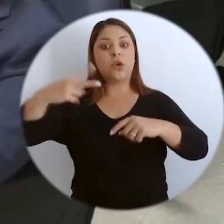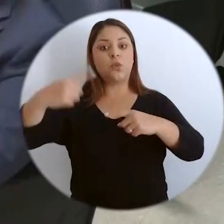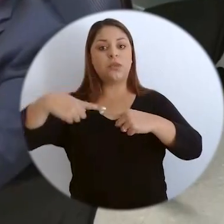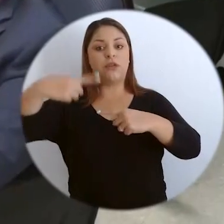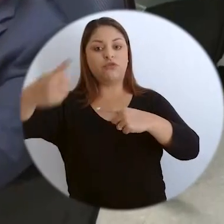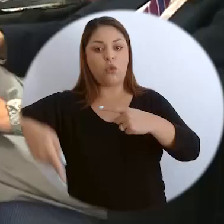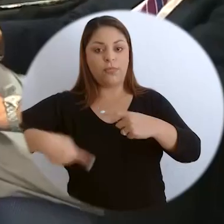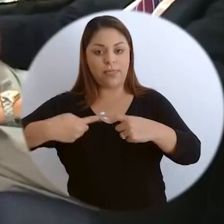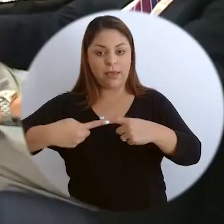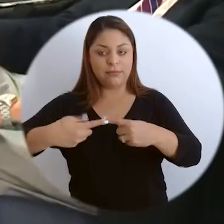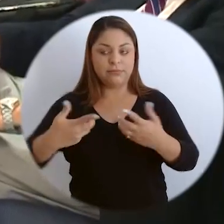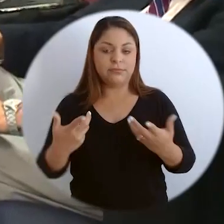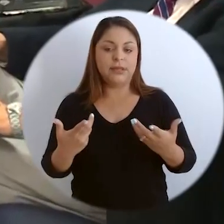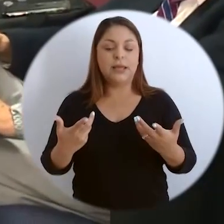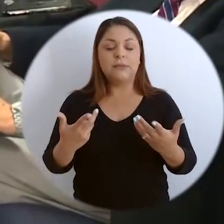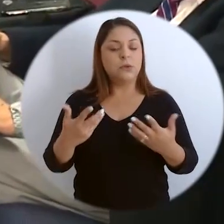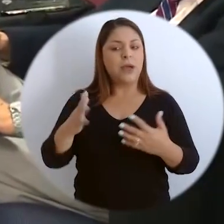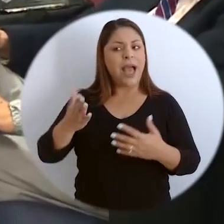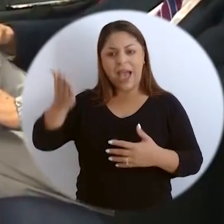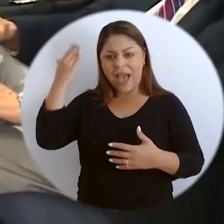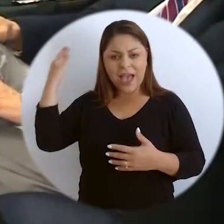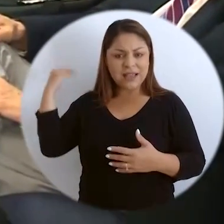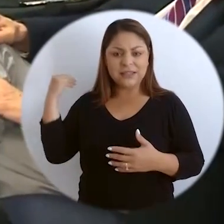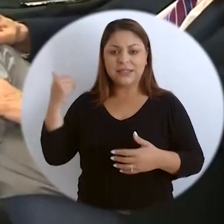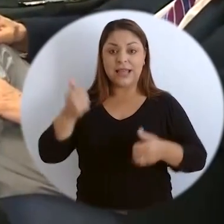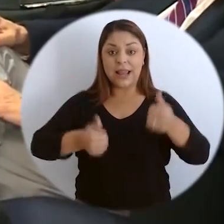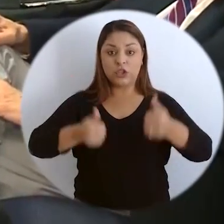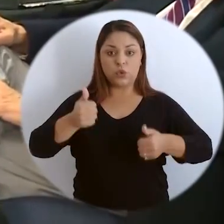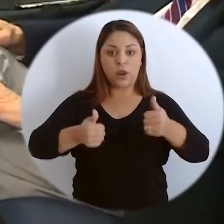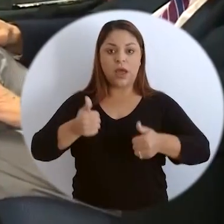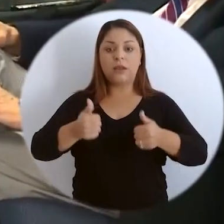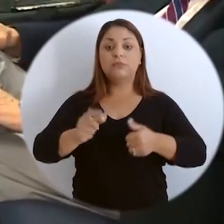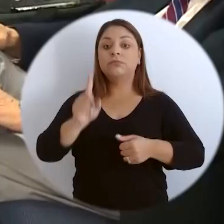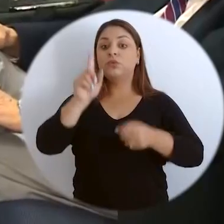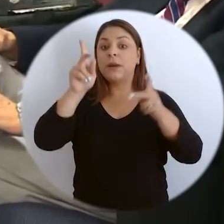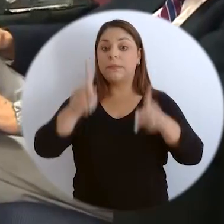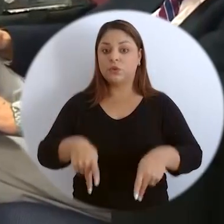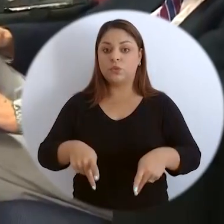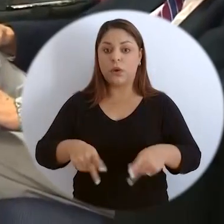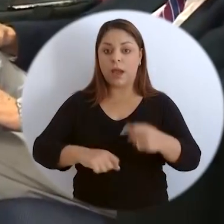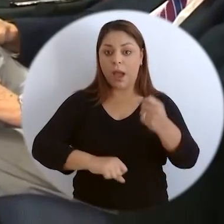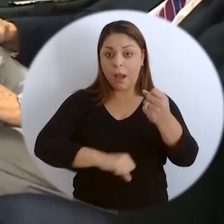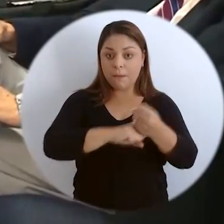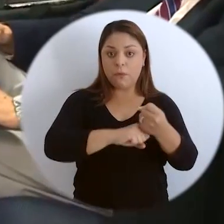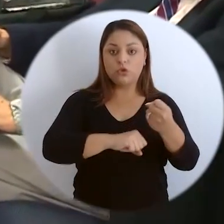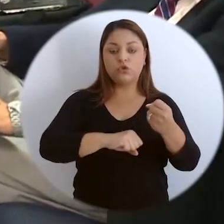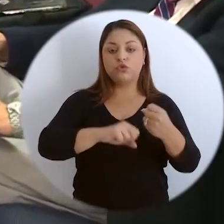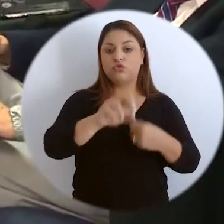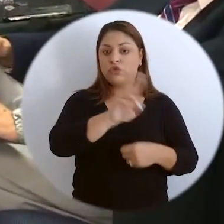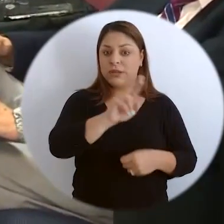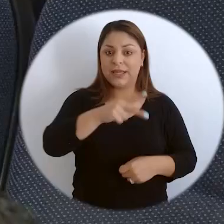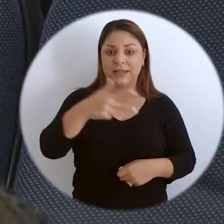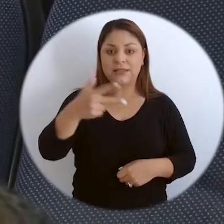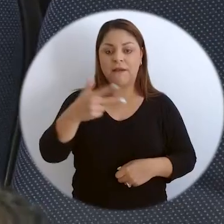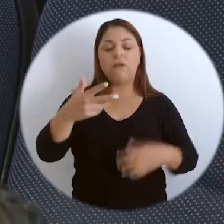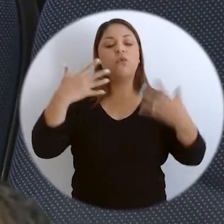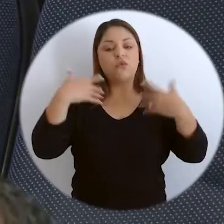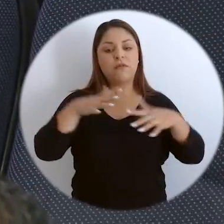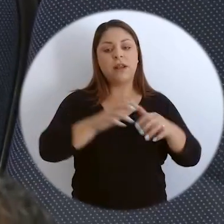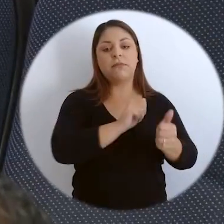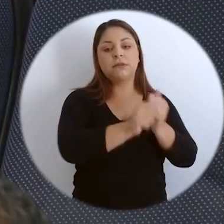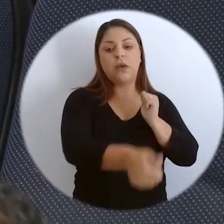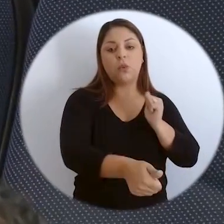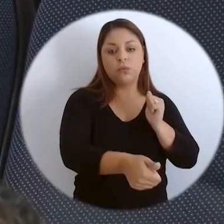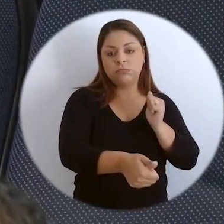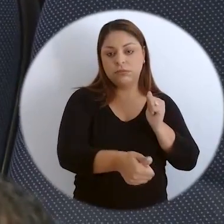y esa postura desde la campaña y no fue atractivo en la campaña. Vean lo que llega por balotaje, gracias